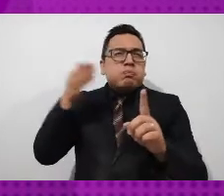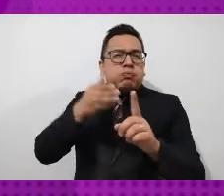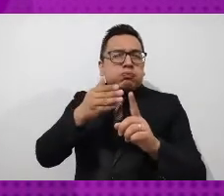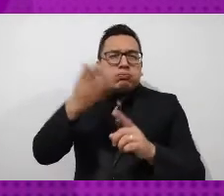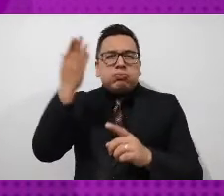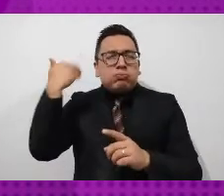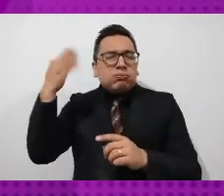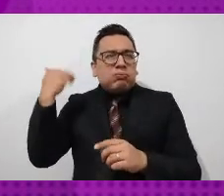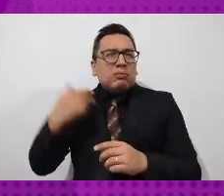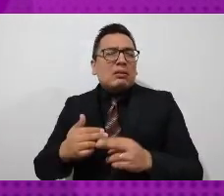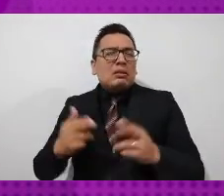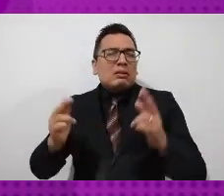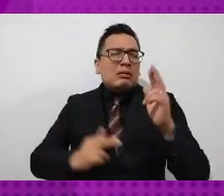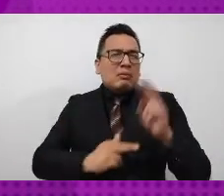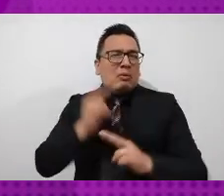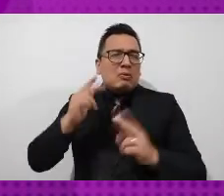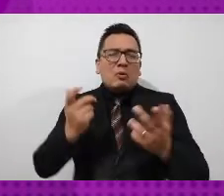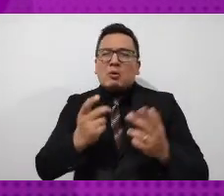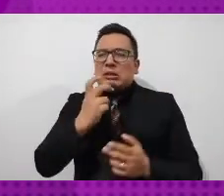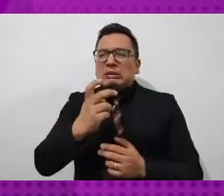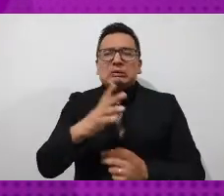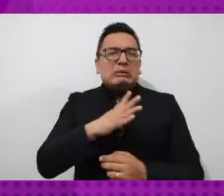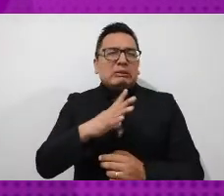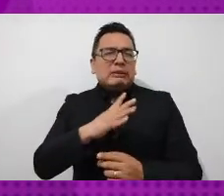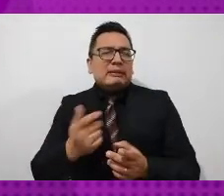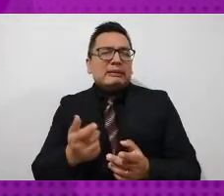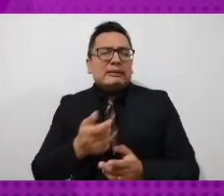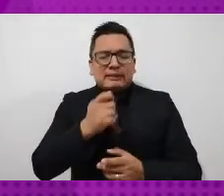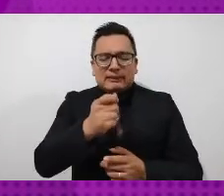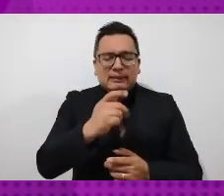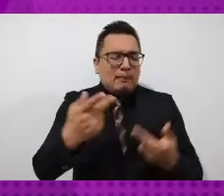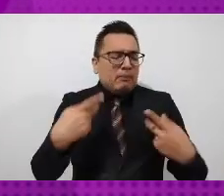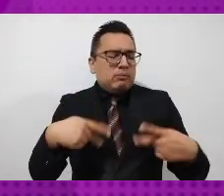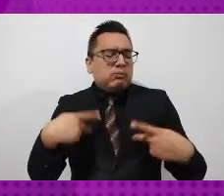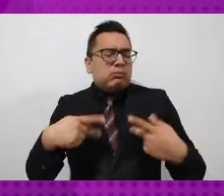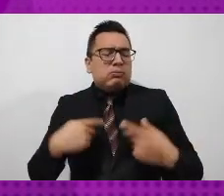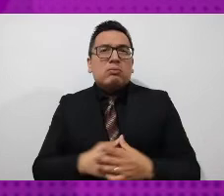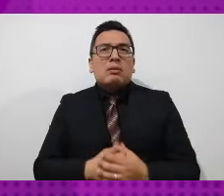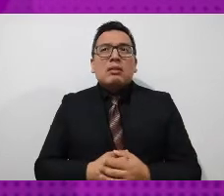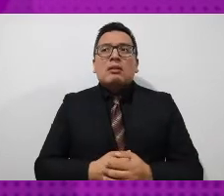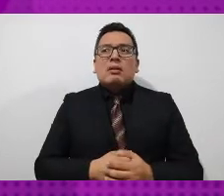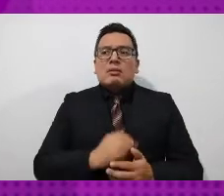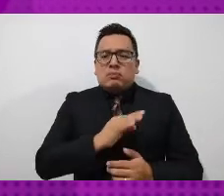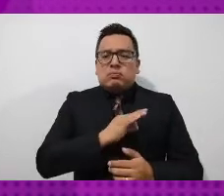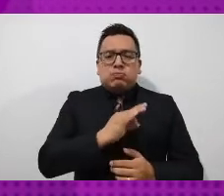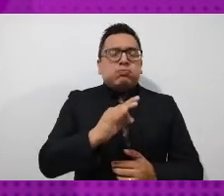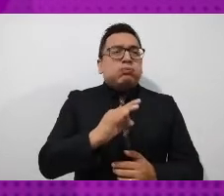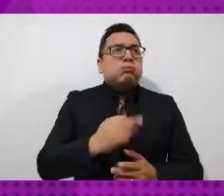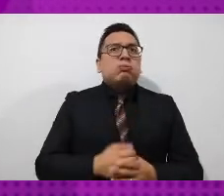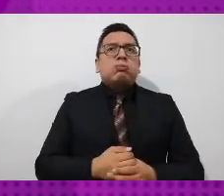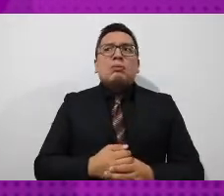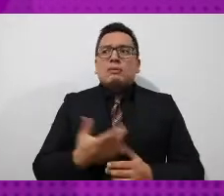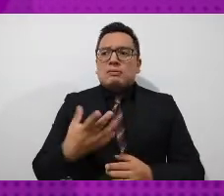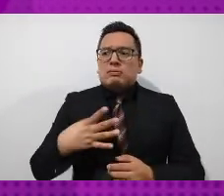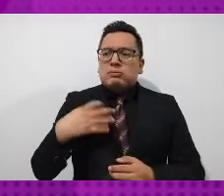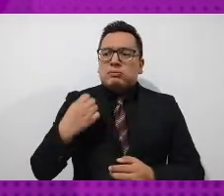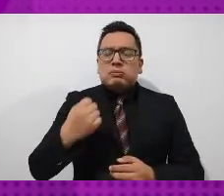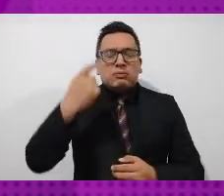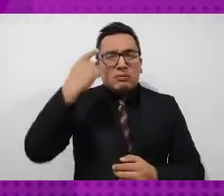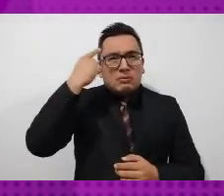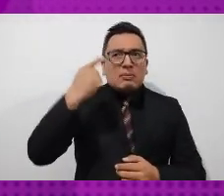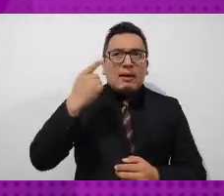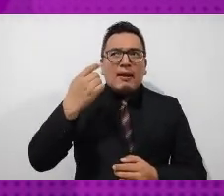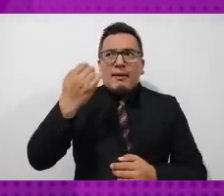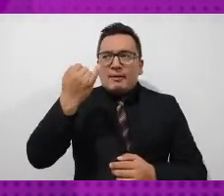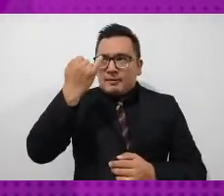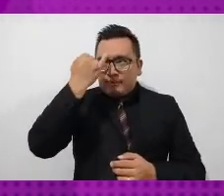estos son ejercicios de democracia directa, es decir, donde la ciudadanía puede tomar en sus manos atribuciones que